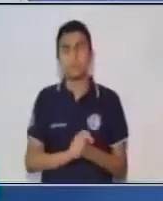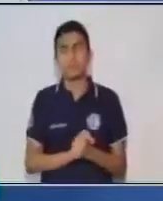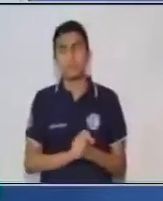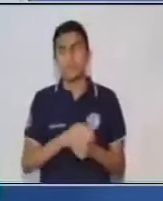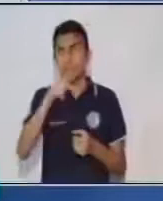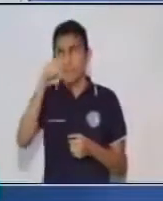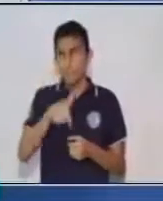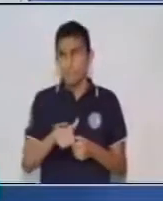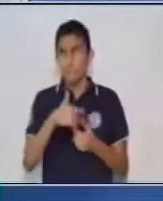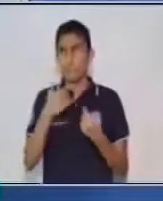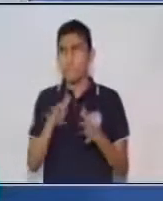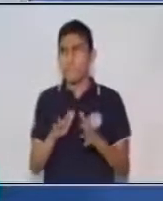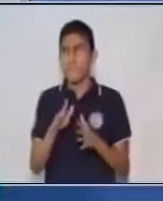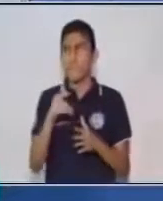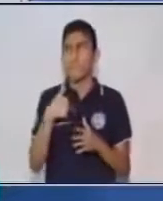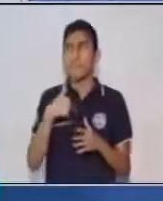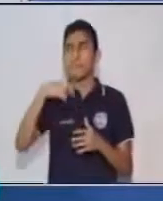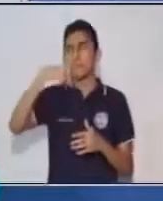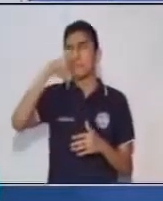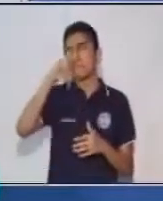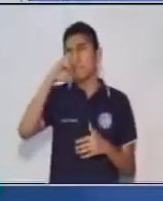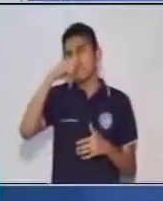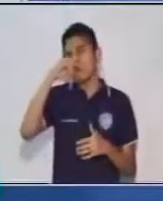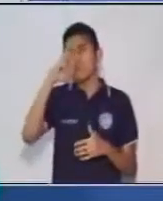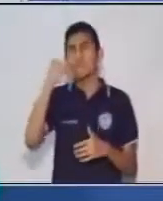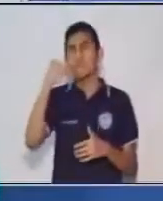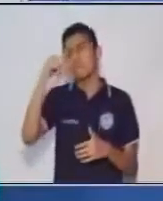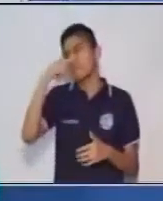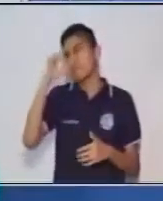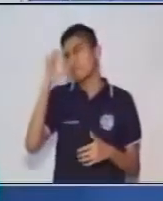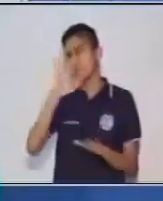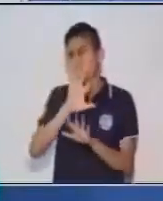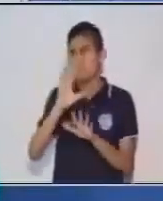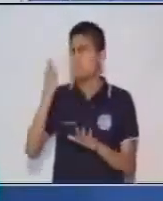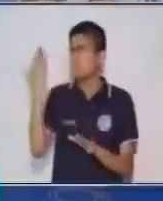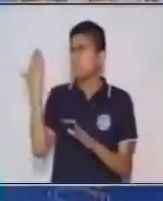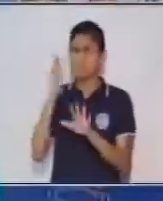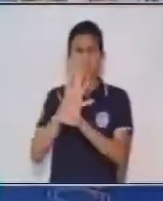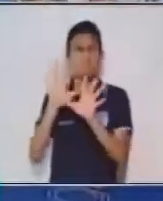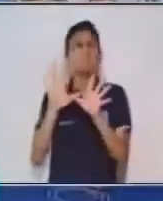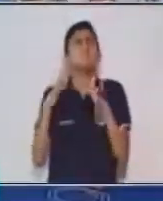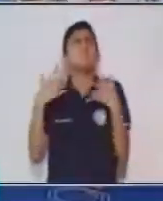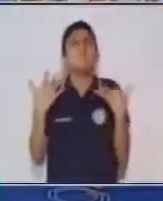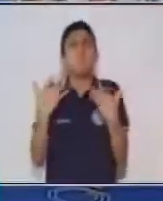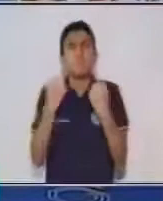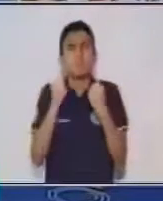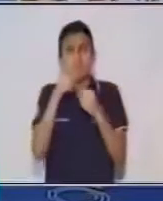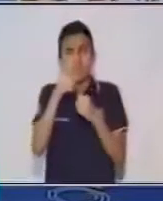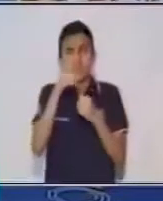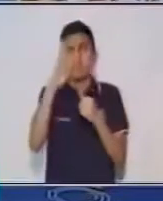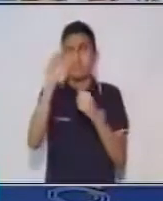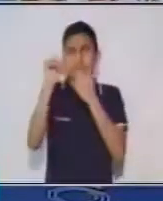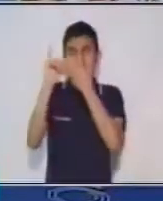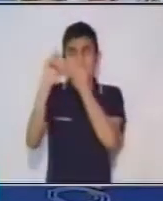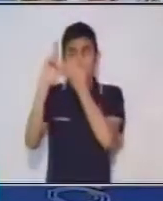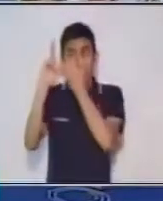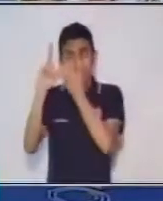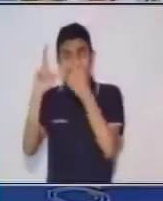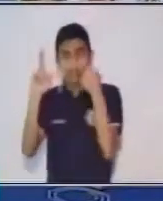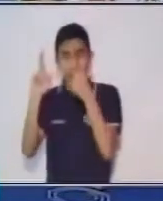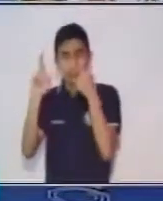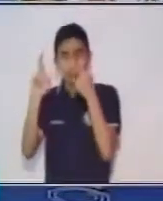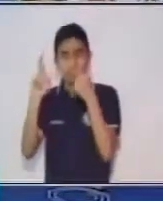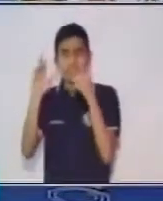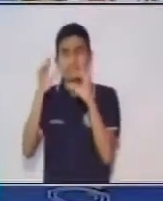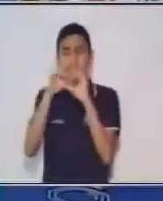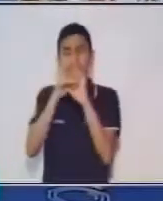Ahora hagámoslo en pretérito perfecto simple, es decir, en un pasado que ya terminó. ¿Cómo conjugaríamos entonces bajar con